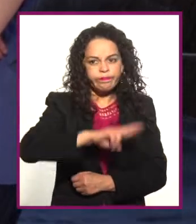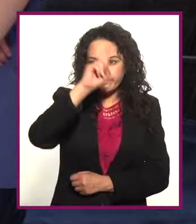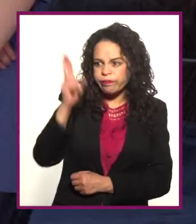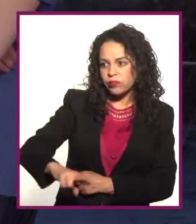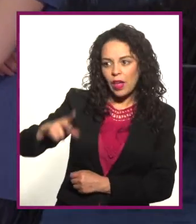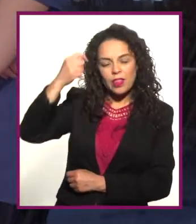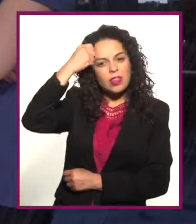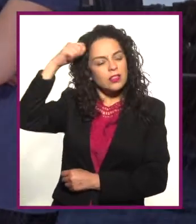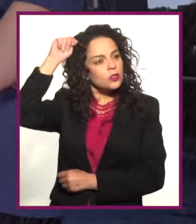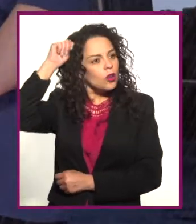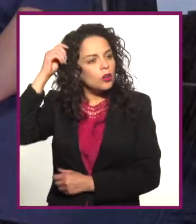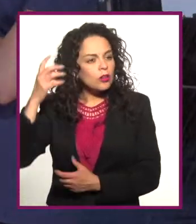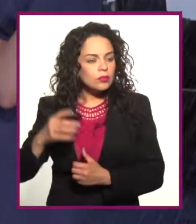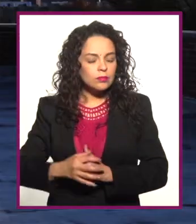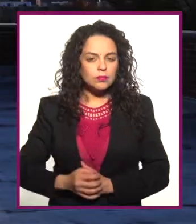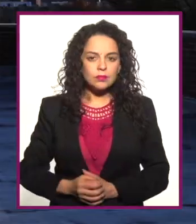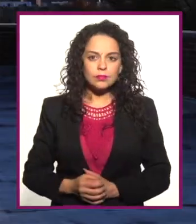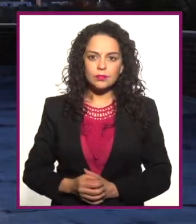de Texcoco?